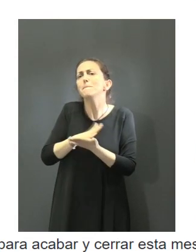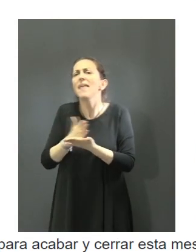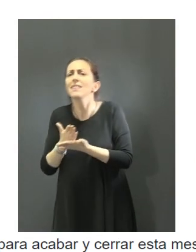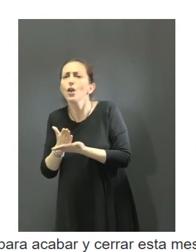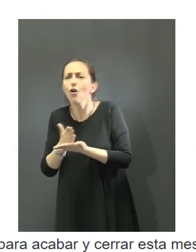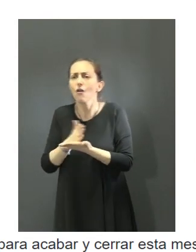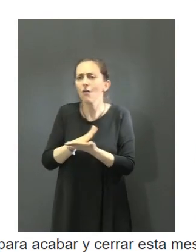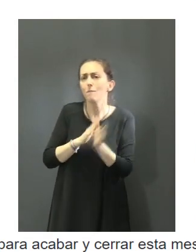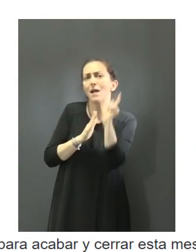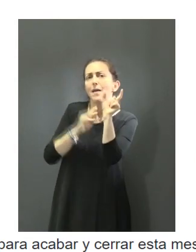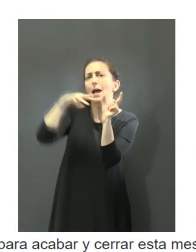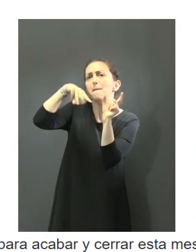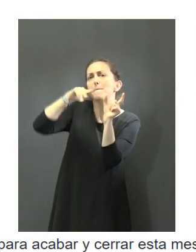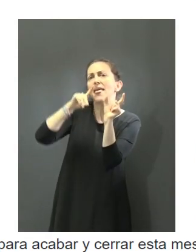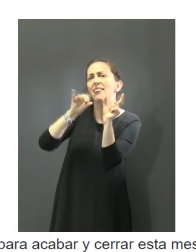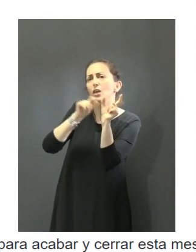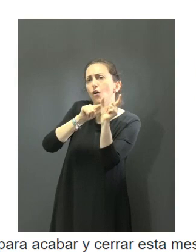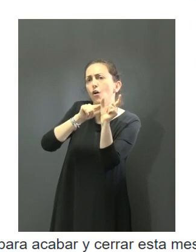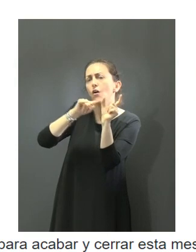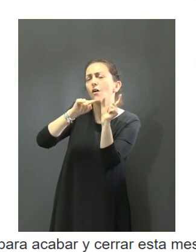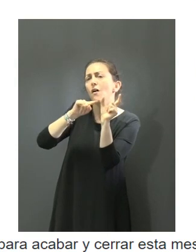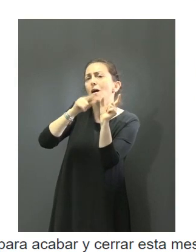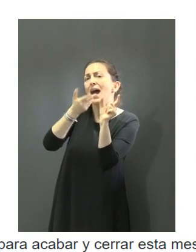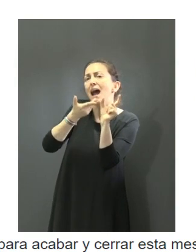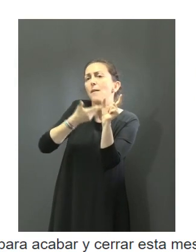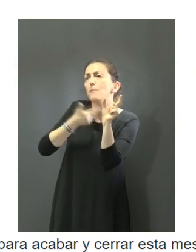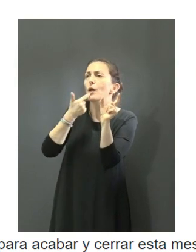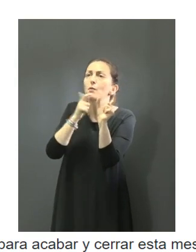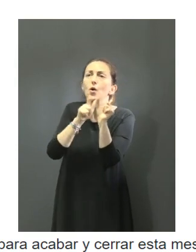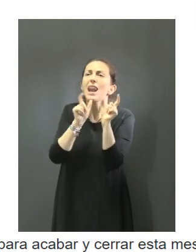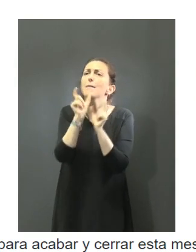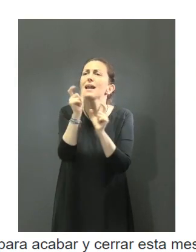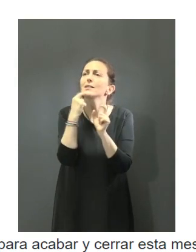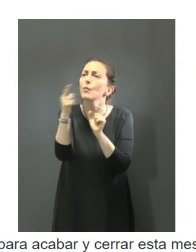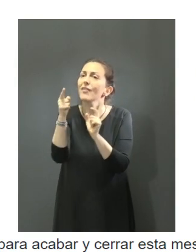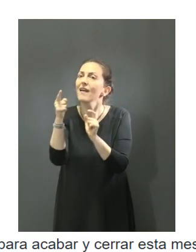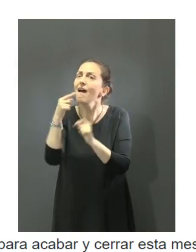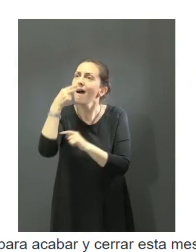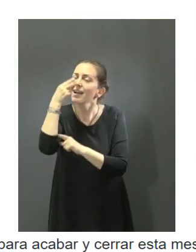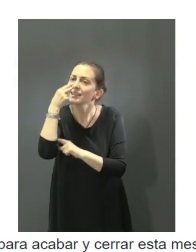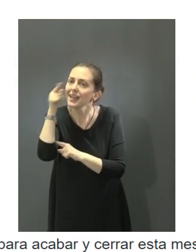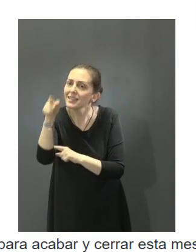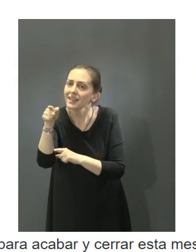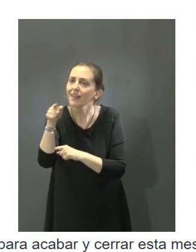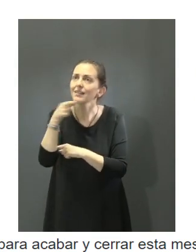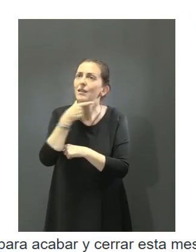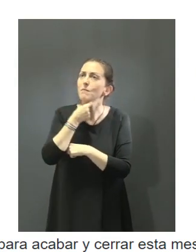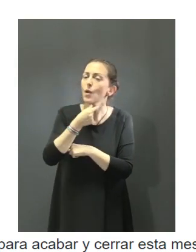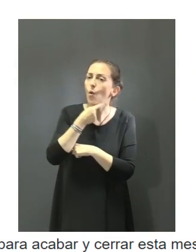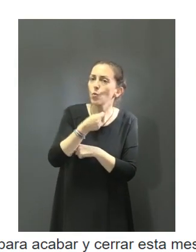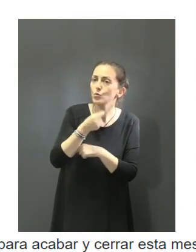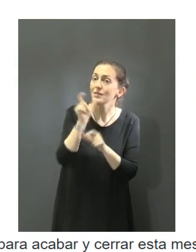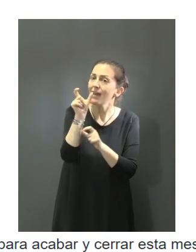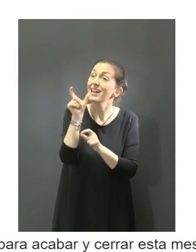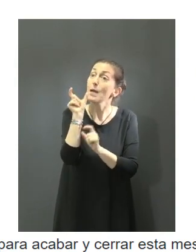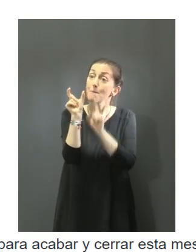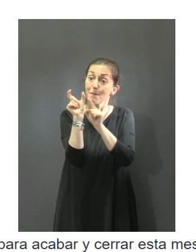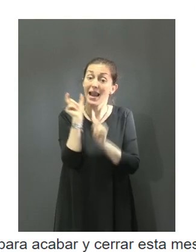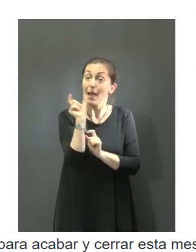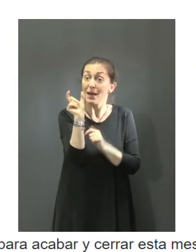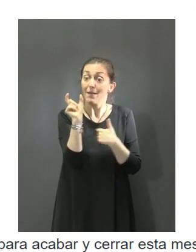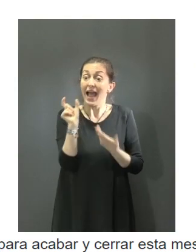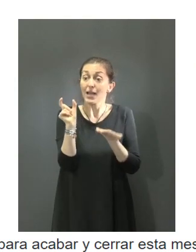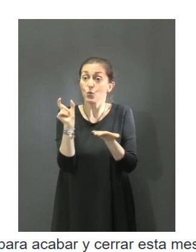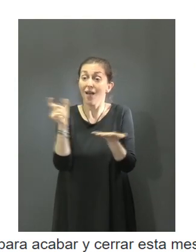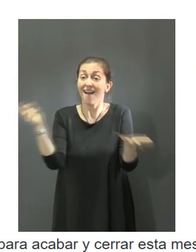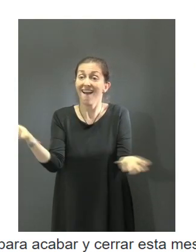medio la palabra, que nos puede servir para alabar a alguien, para decirle, oye, qué interesante ha sido tu intervención en este encuentro, o nos